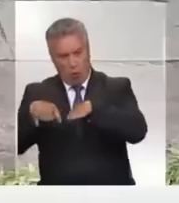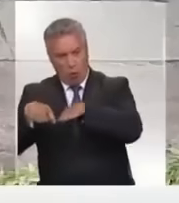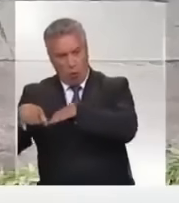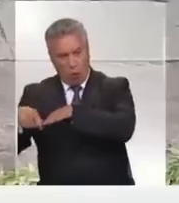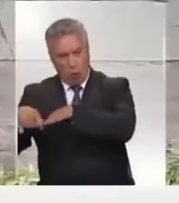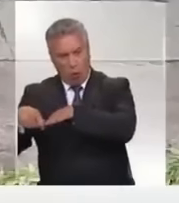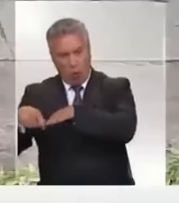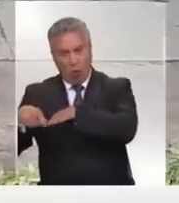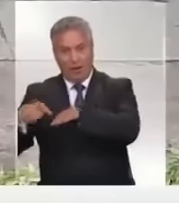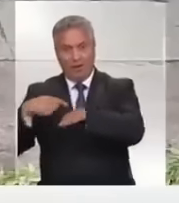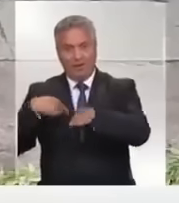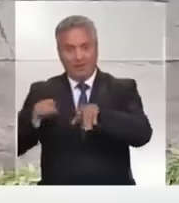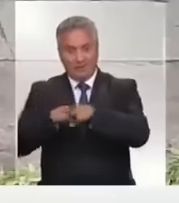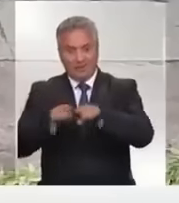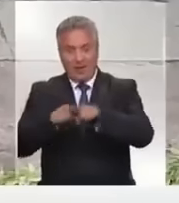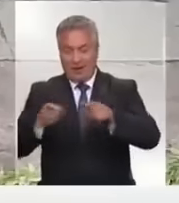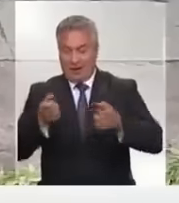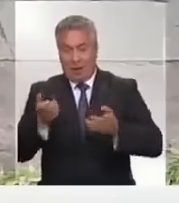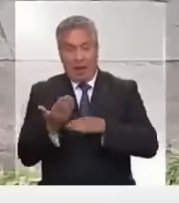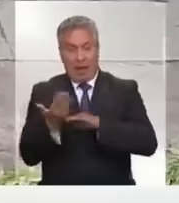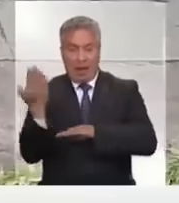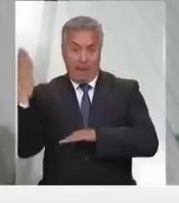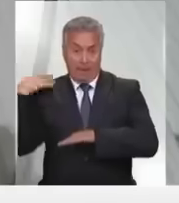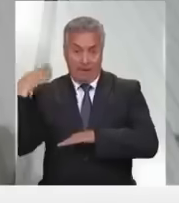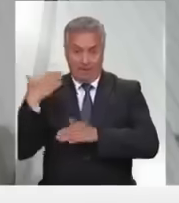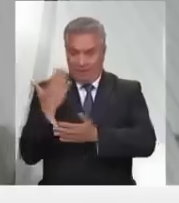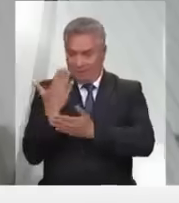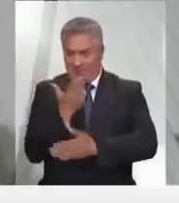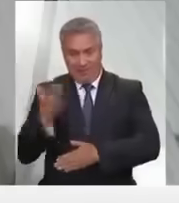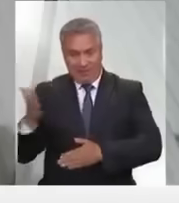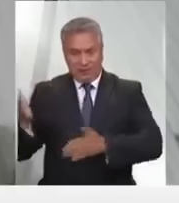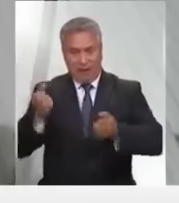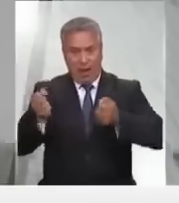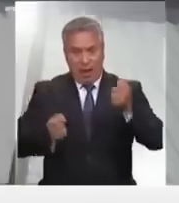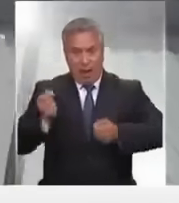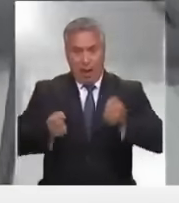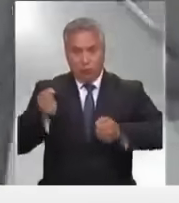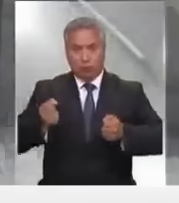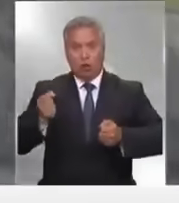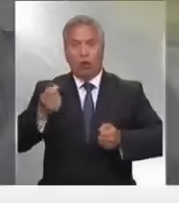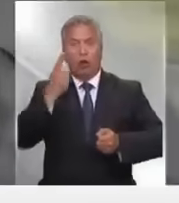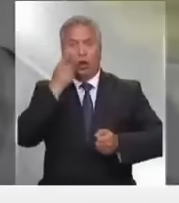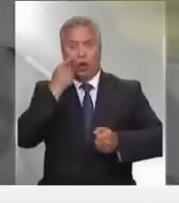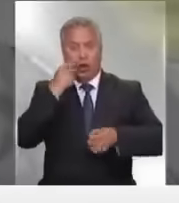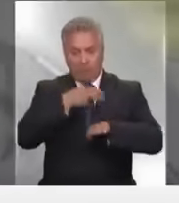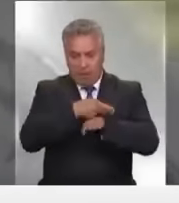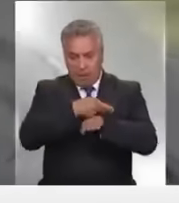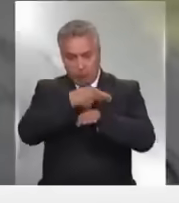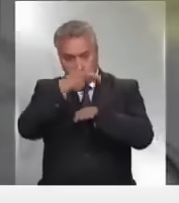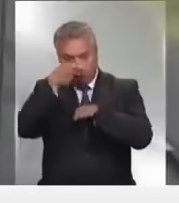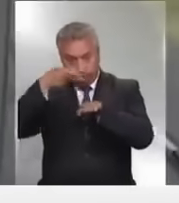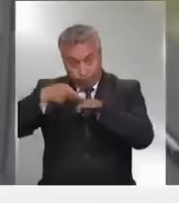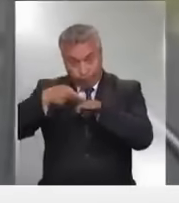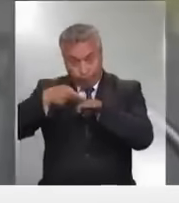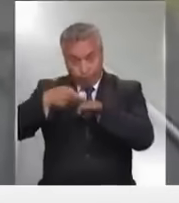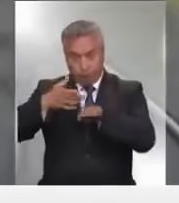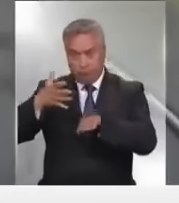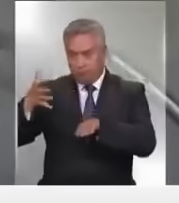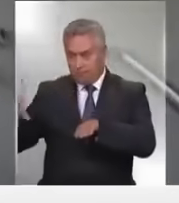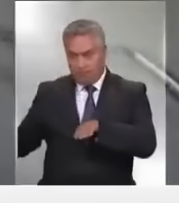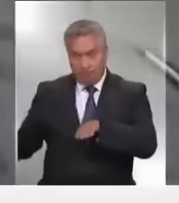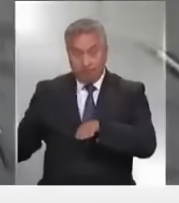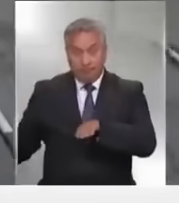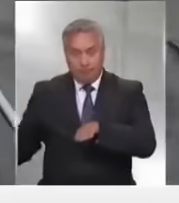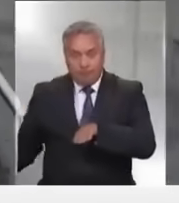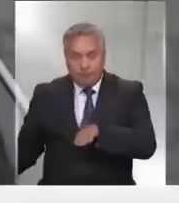la parte del copiloto y la parte trasera derecha del auto, tomaron la bici, la